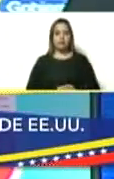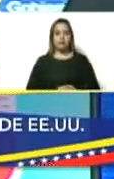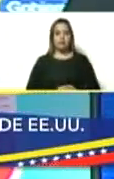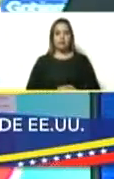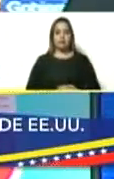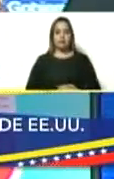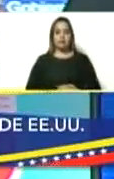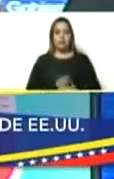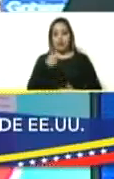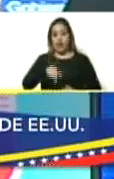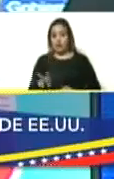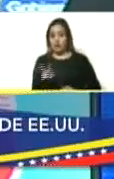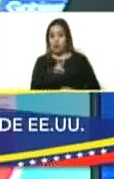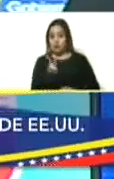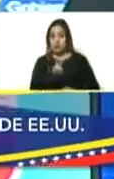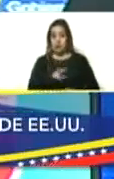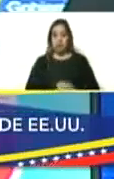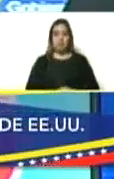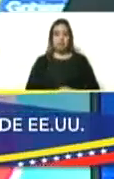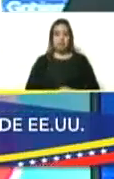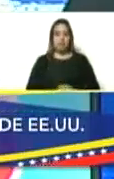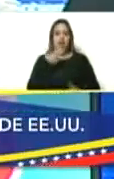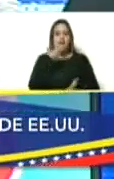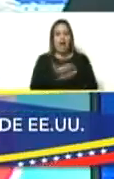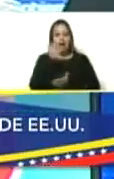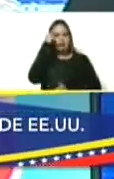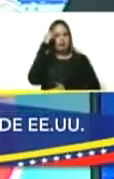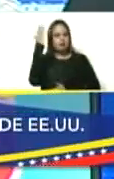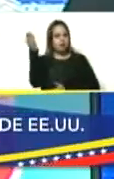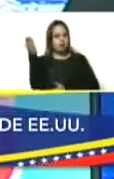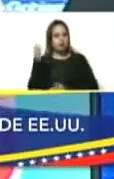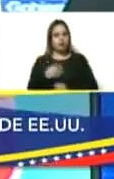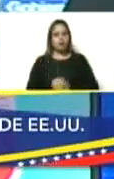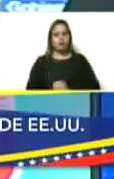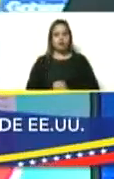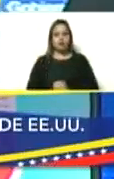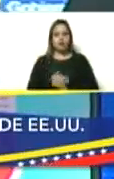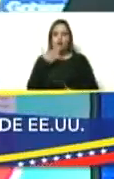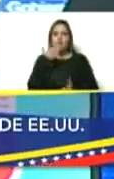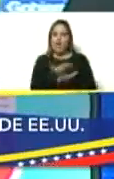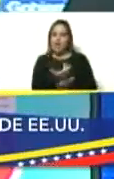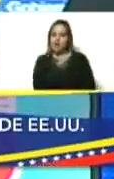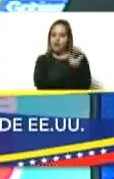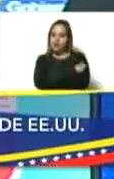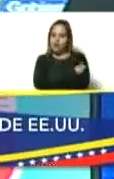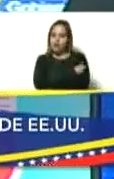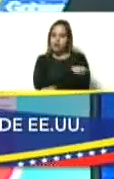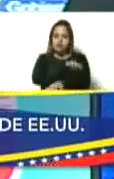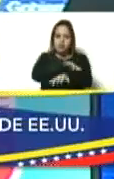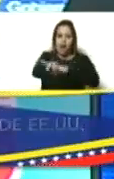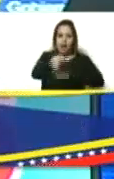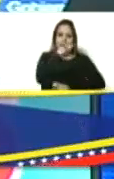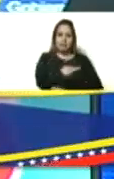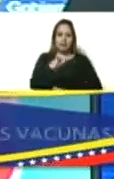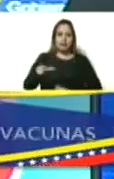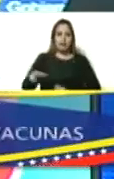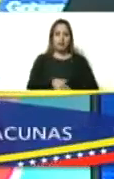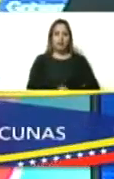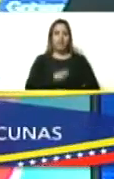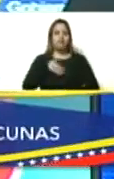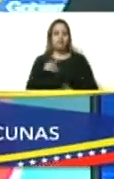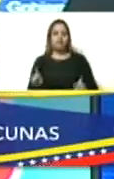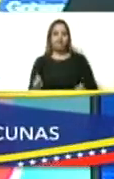Y en Venezuela, gracias a Dios, gracias a la vacunación masiva, creo, hemos